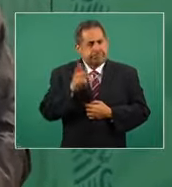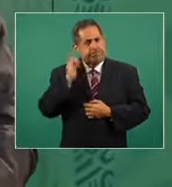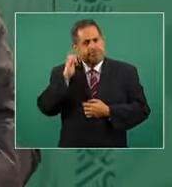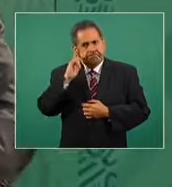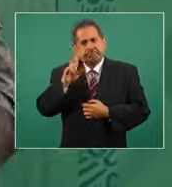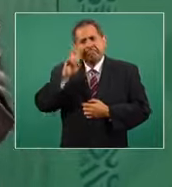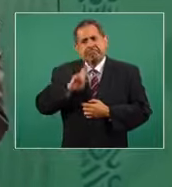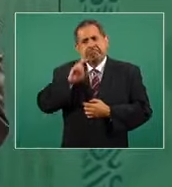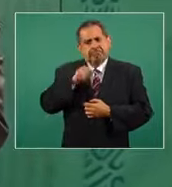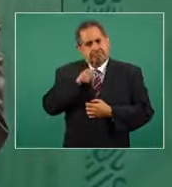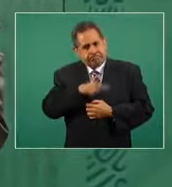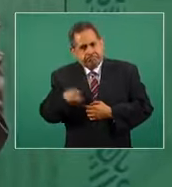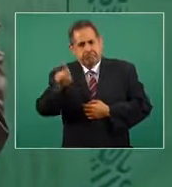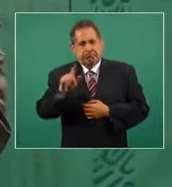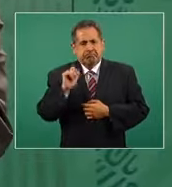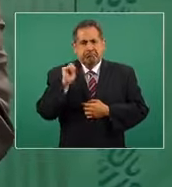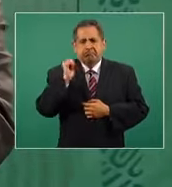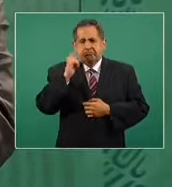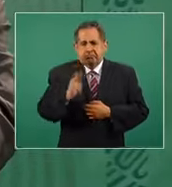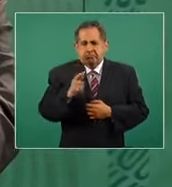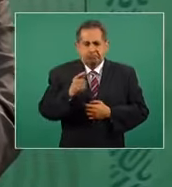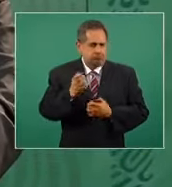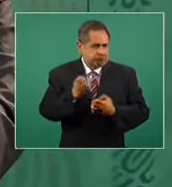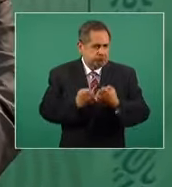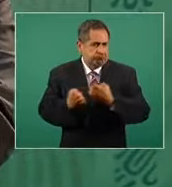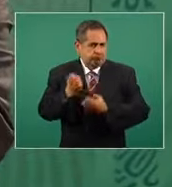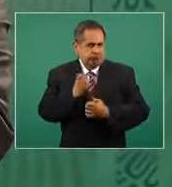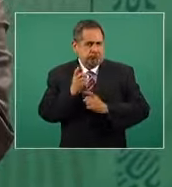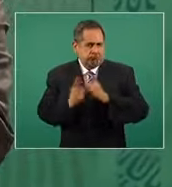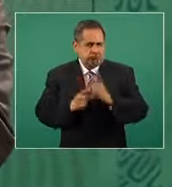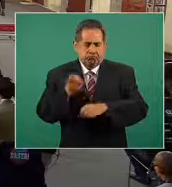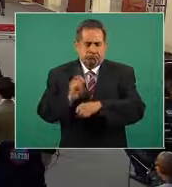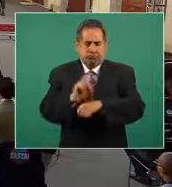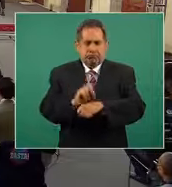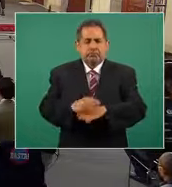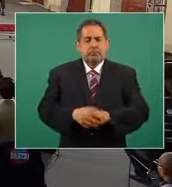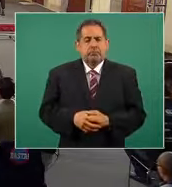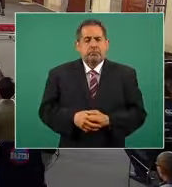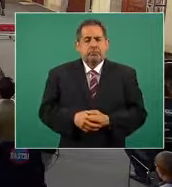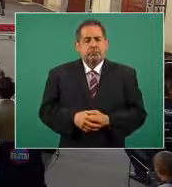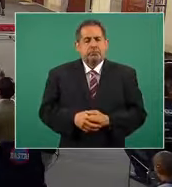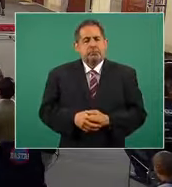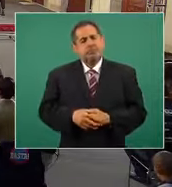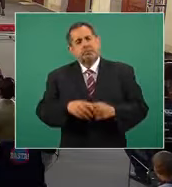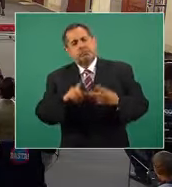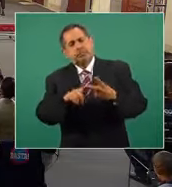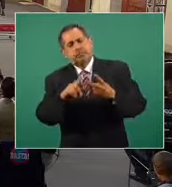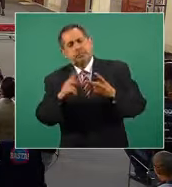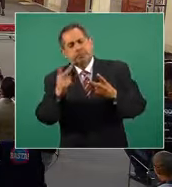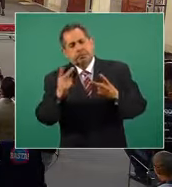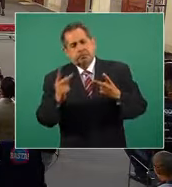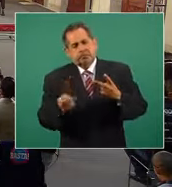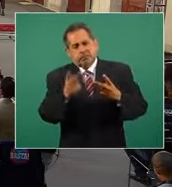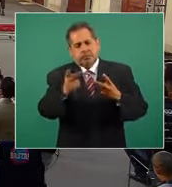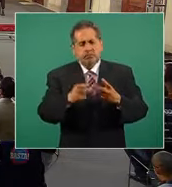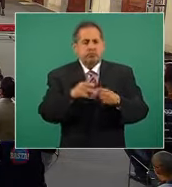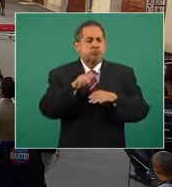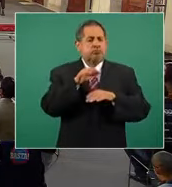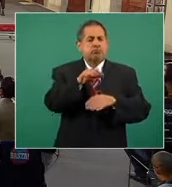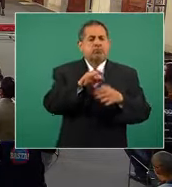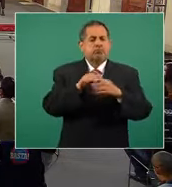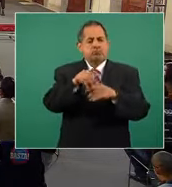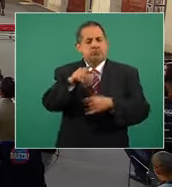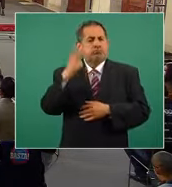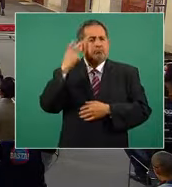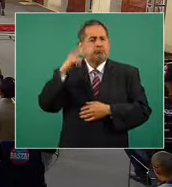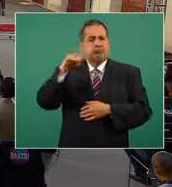procuremos tener alguna actividad diaria. Y mi segunda pregunta tiene que ver, voy a hacer alusión a sus